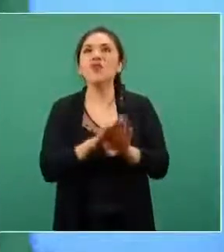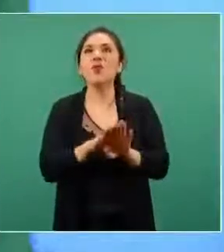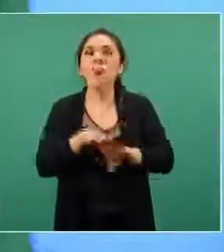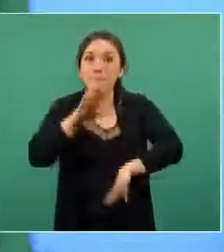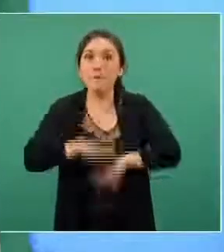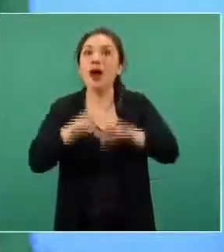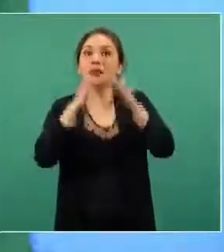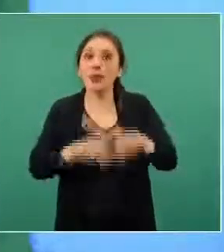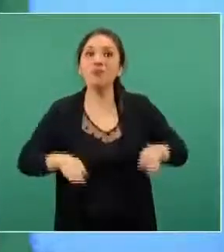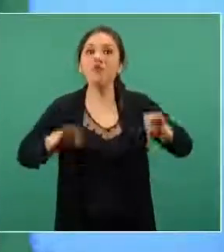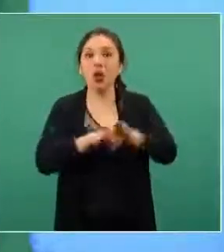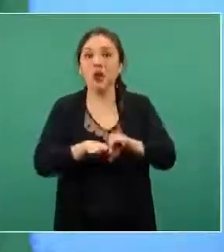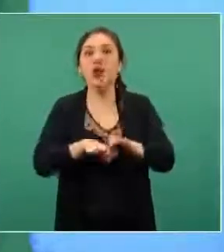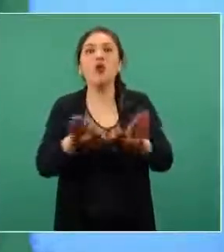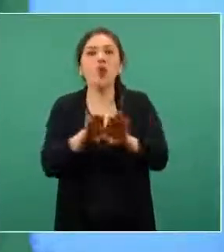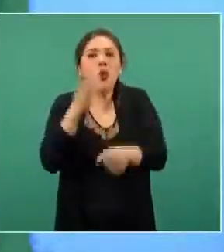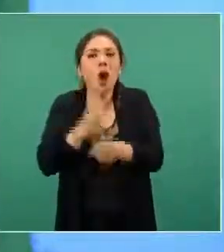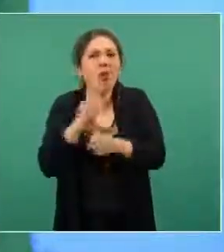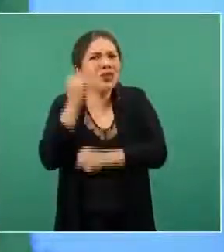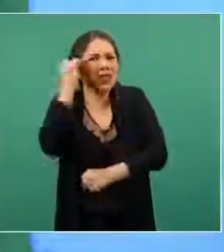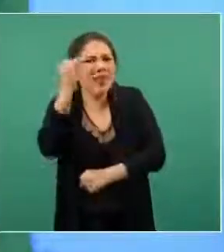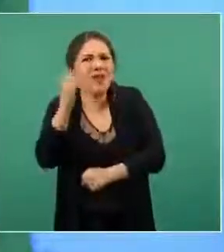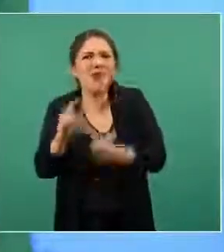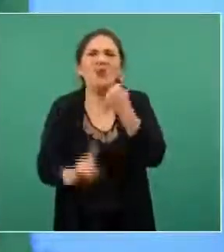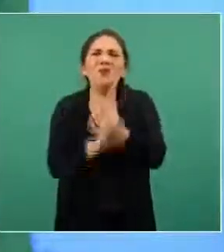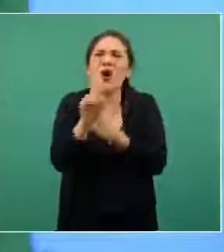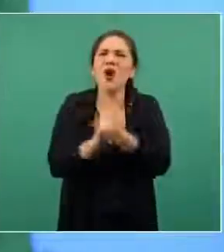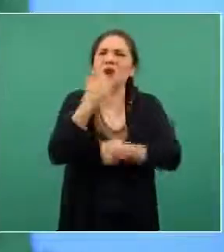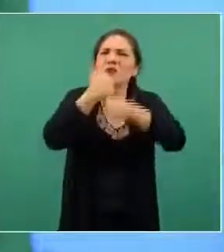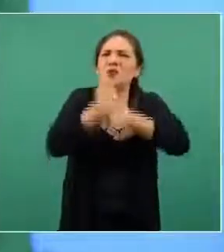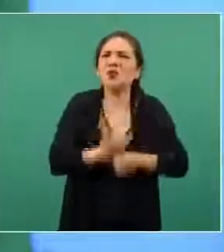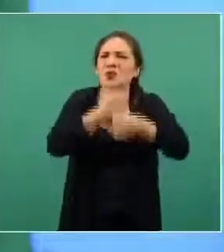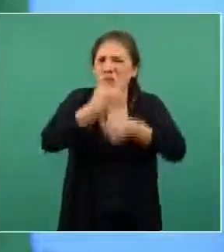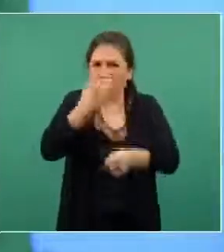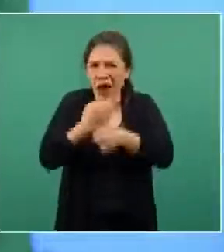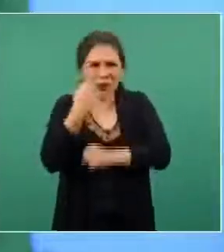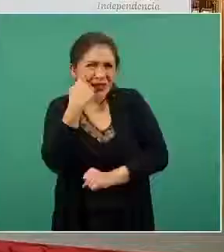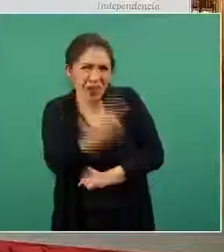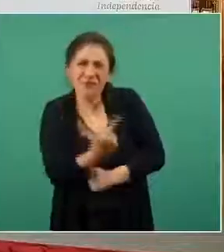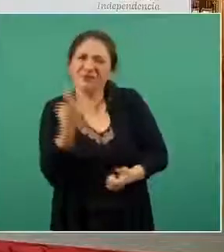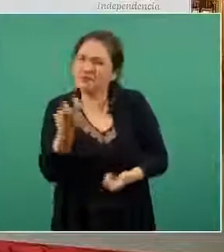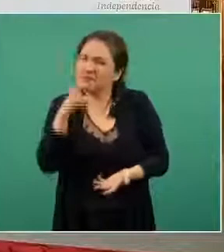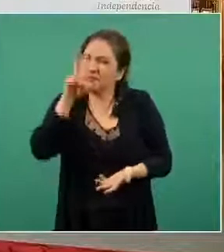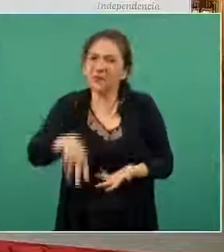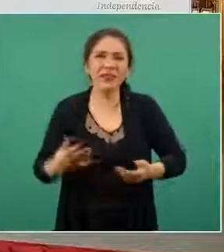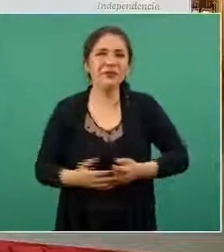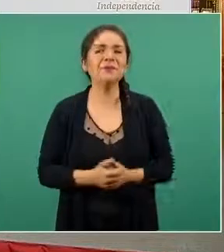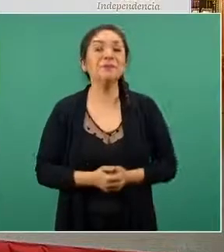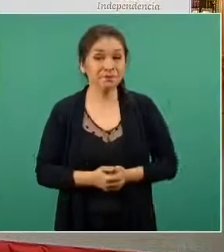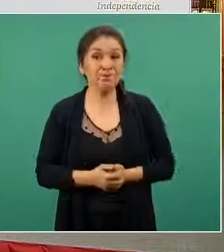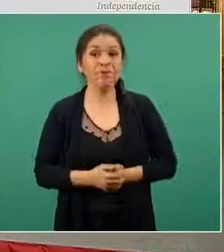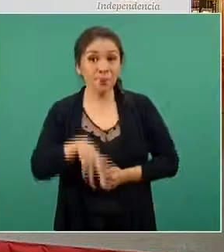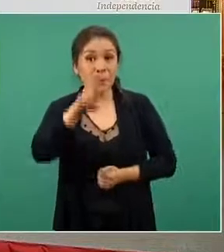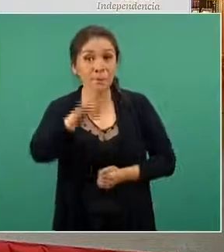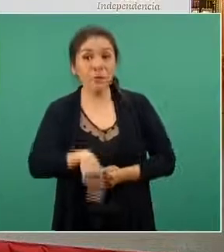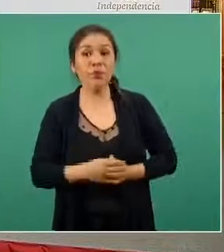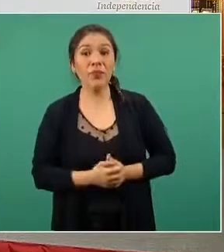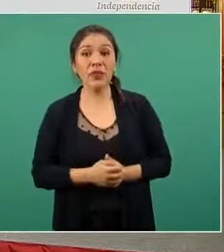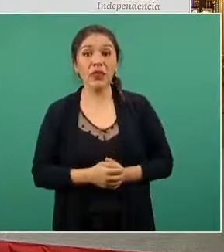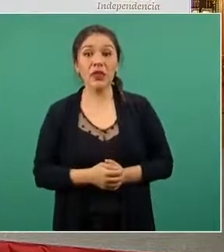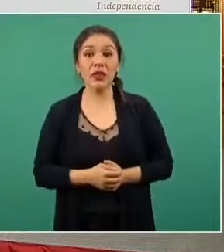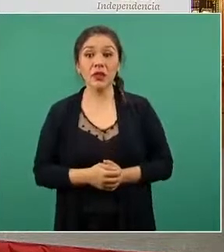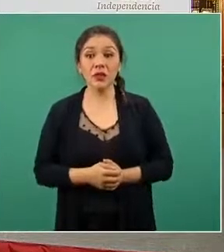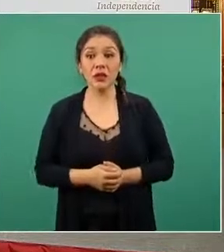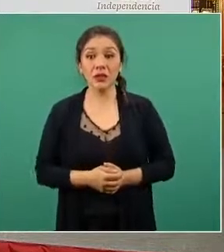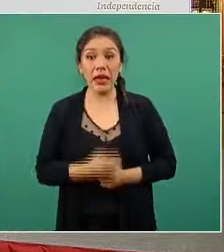gran importancia viviendo un momento tan crítico como lo estamos haciendo en este momento. No sé si nos quiera platicar. Aquí es algo